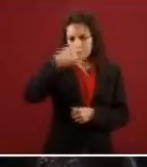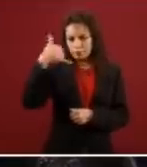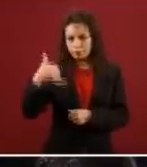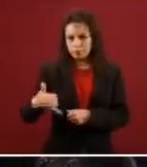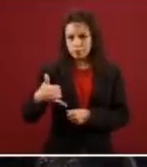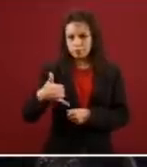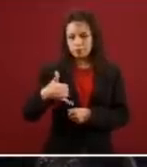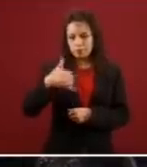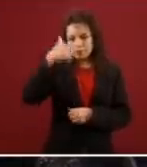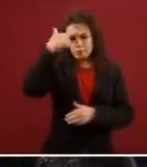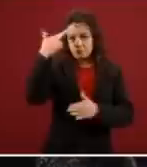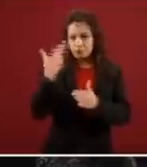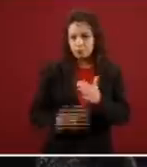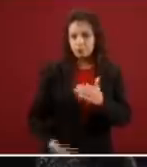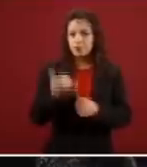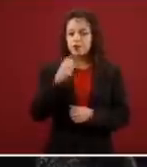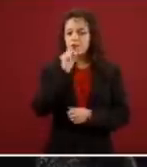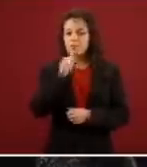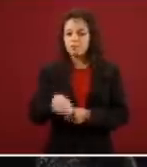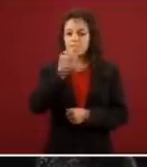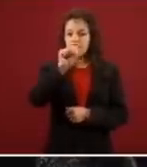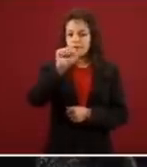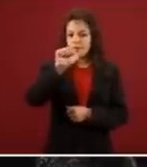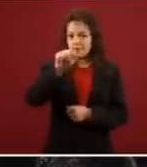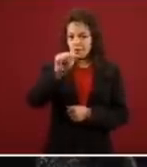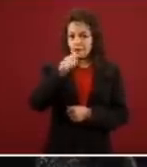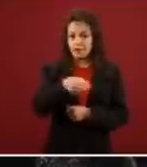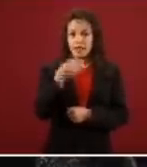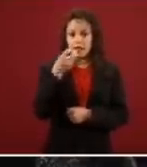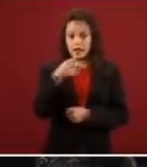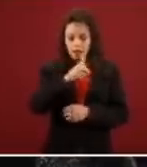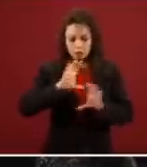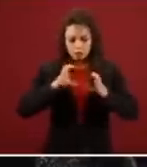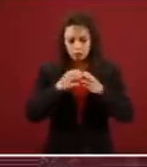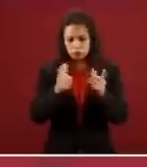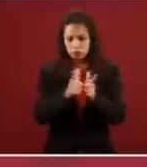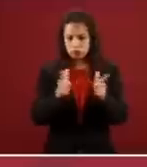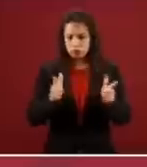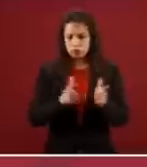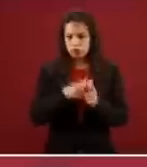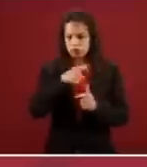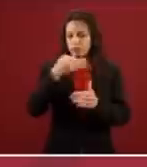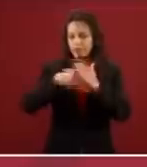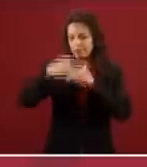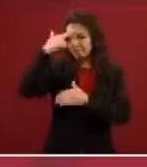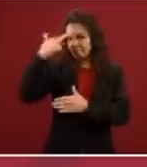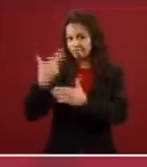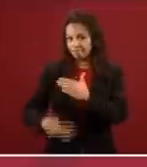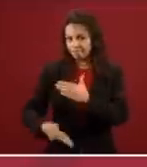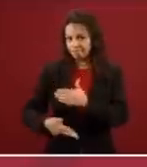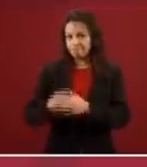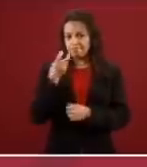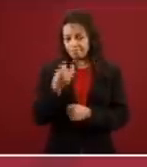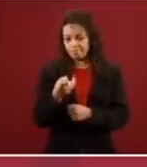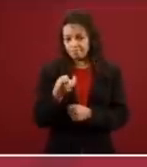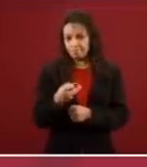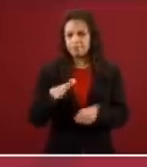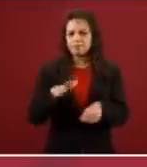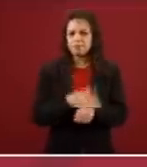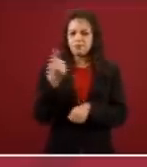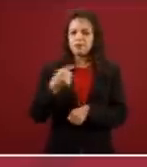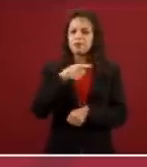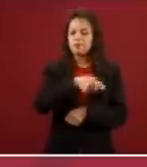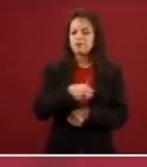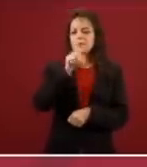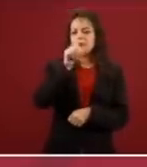al SAT. Esto es delincuencia organizada. ¿Por qué delincuencia organizada? Porque nos enfrentamos a diversos